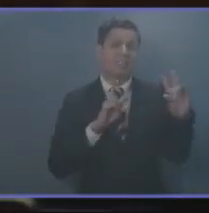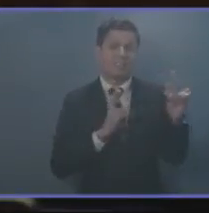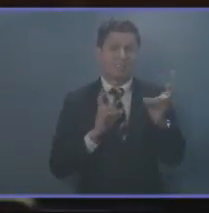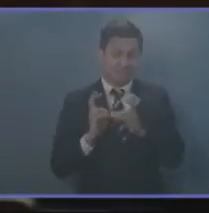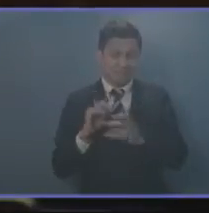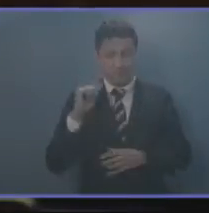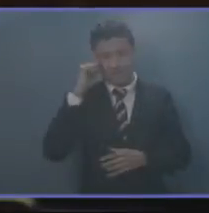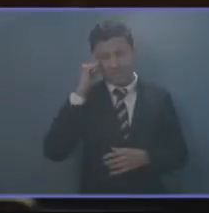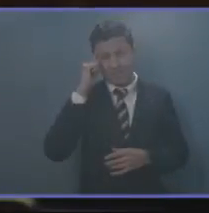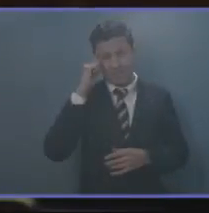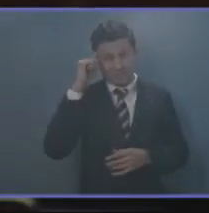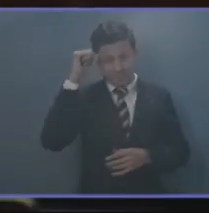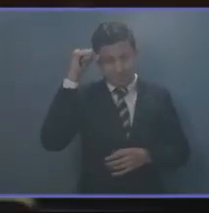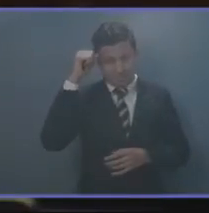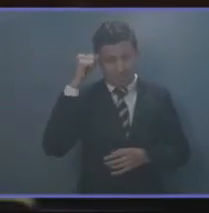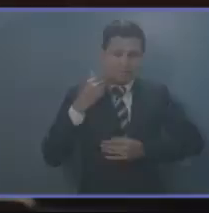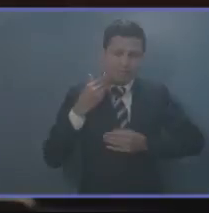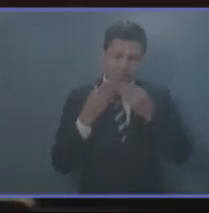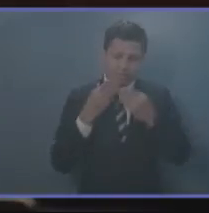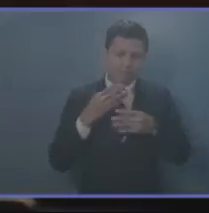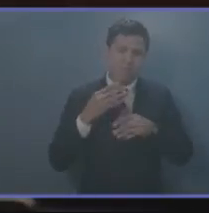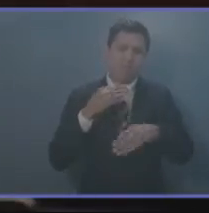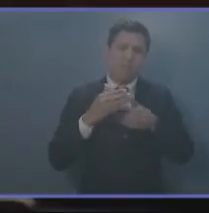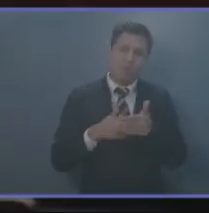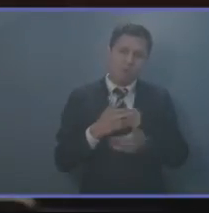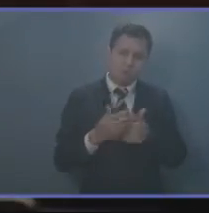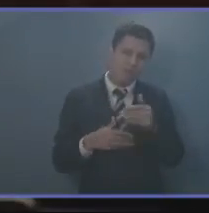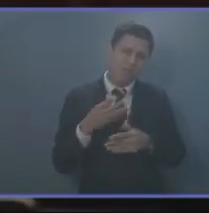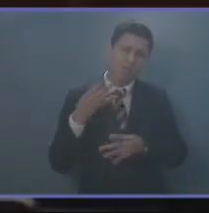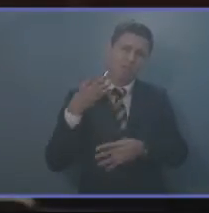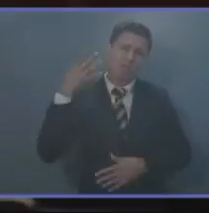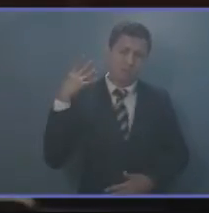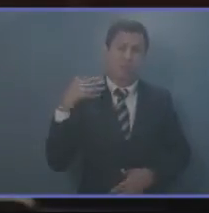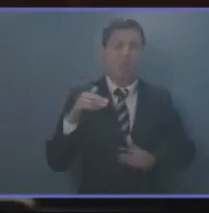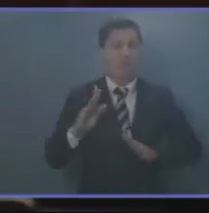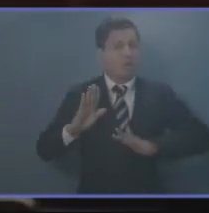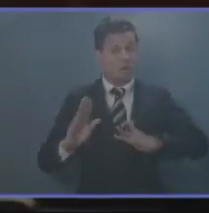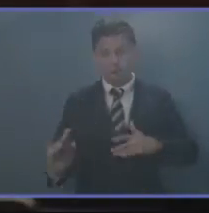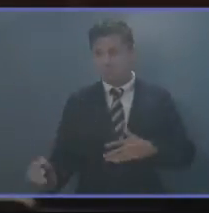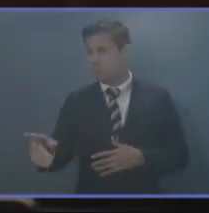crítica y actuaciones suscitadas a lo largo del proceso, pero que no